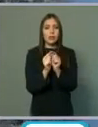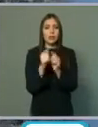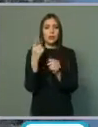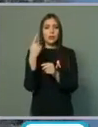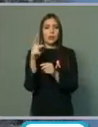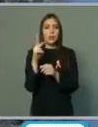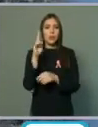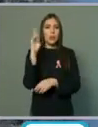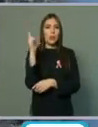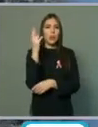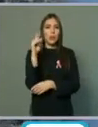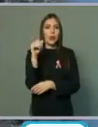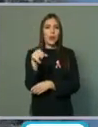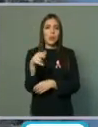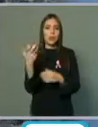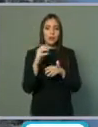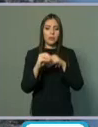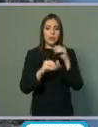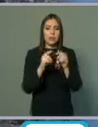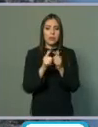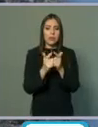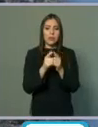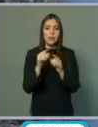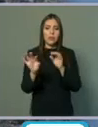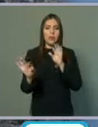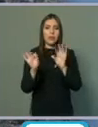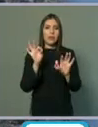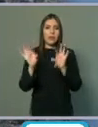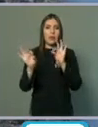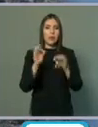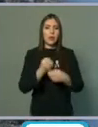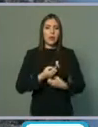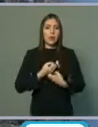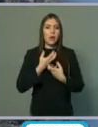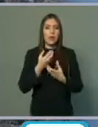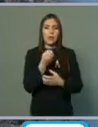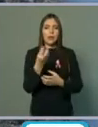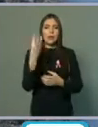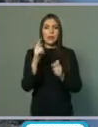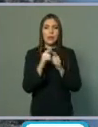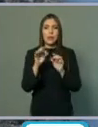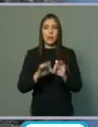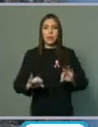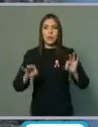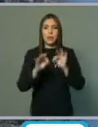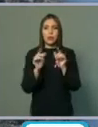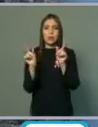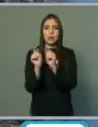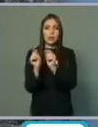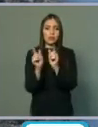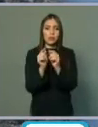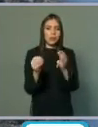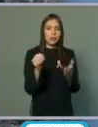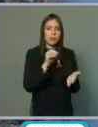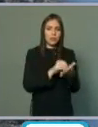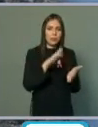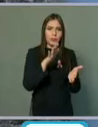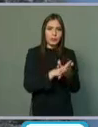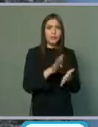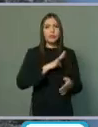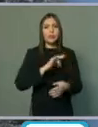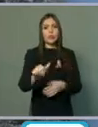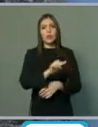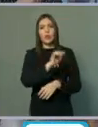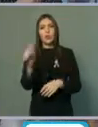UNAM, donde compilaron básicamente poemas seleccionados de estos 3 libros que son muy importantes. Hay otros libros de crítica literaria